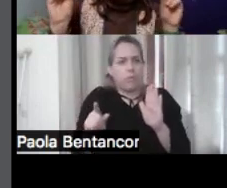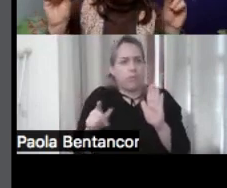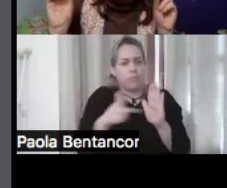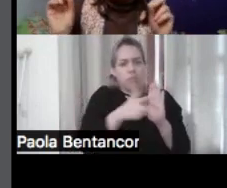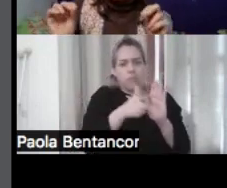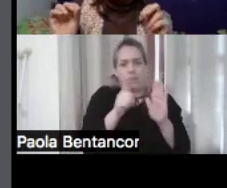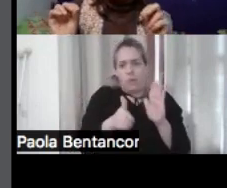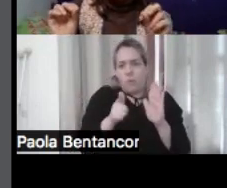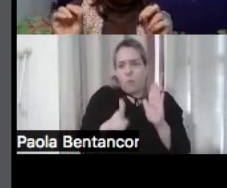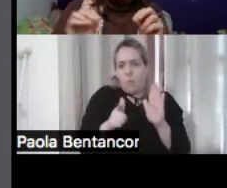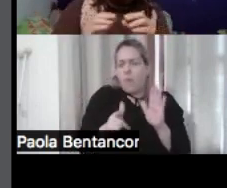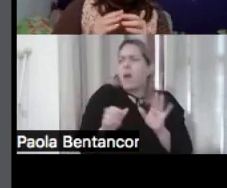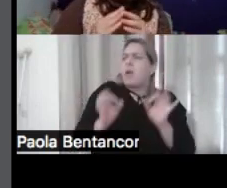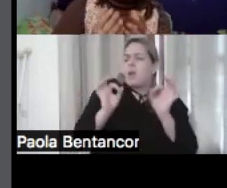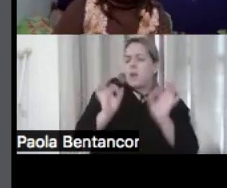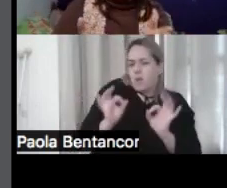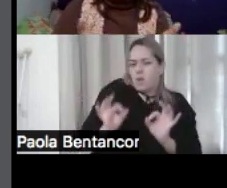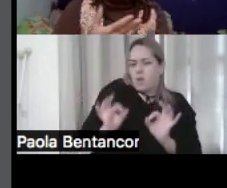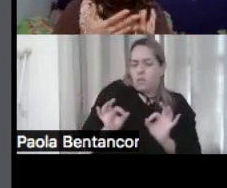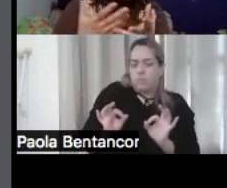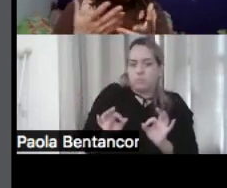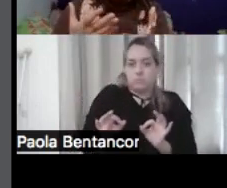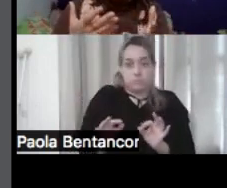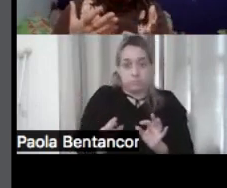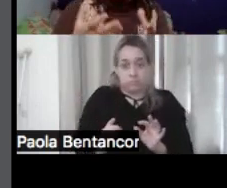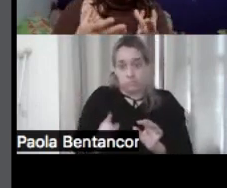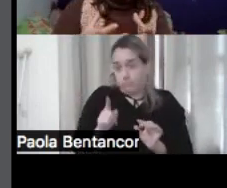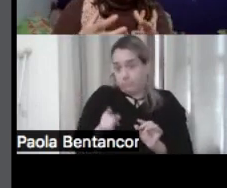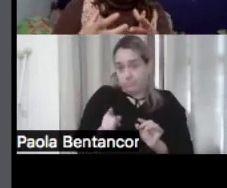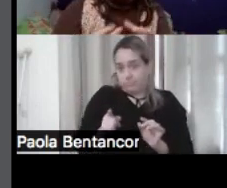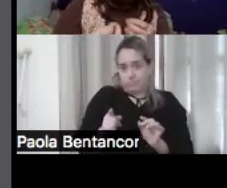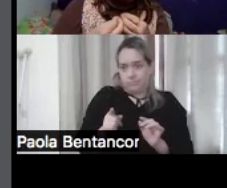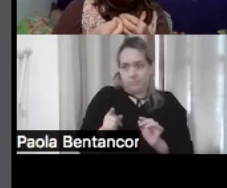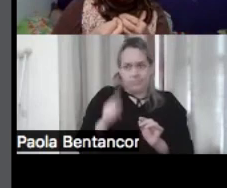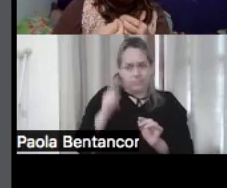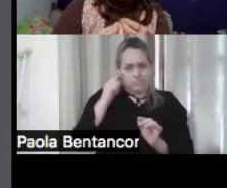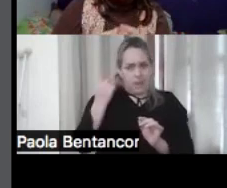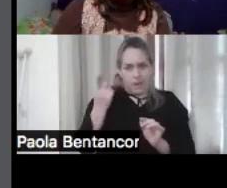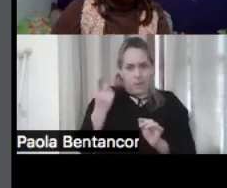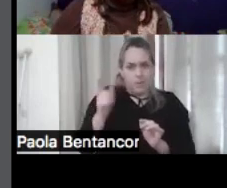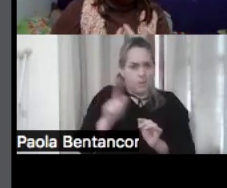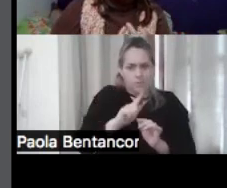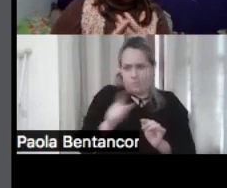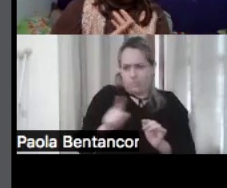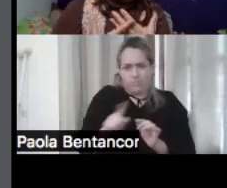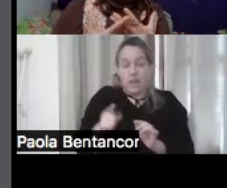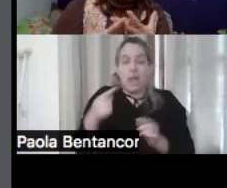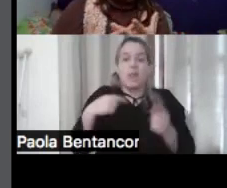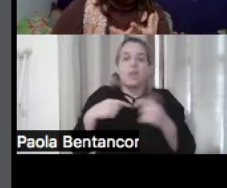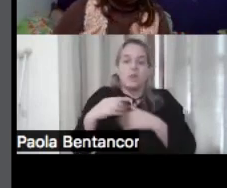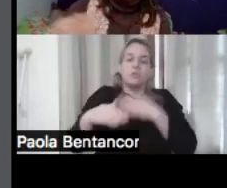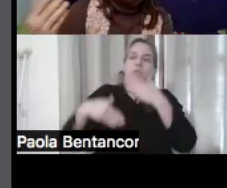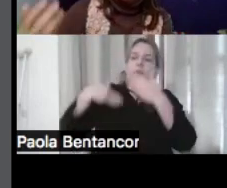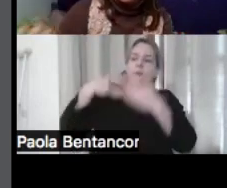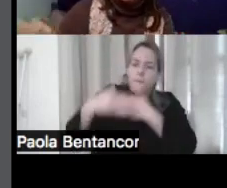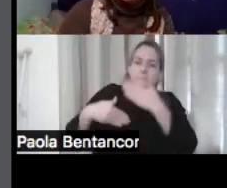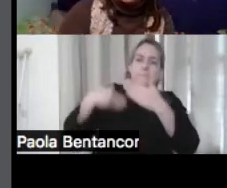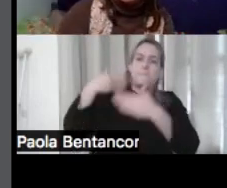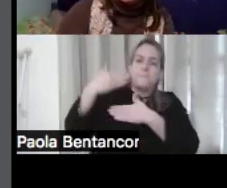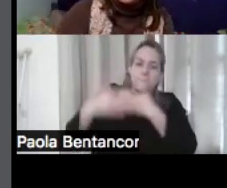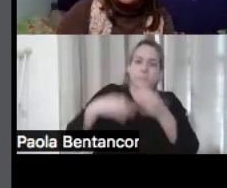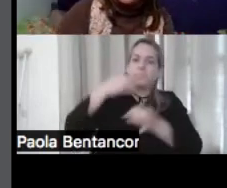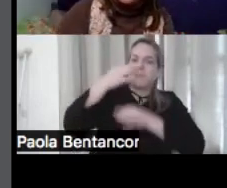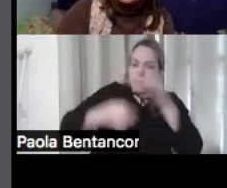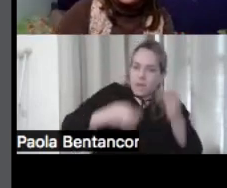humano esencial y plenamente. Sabemos que esto no es así y por eso trabajamos muy fuerte en construir apoyos